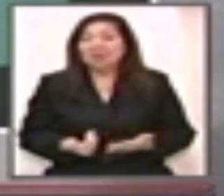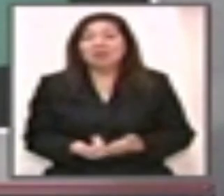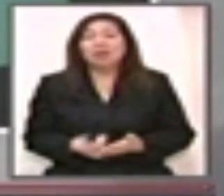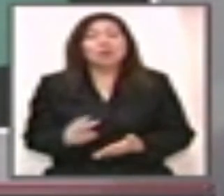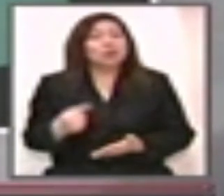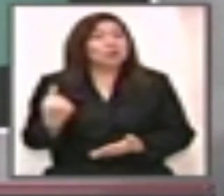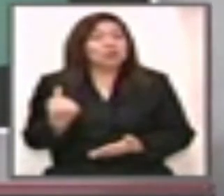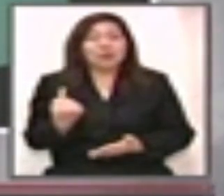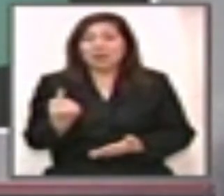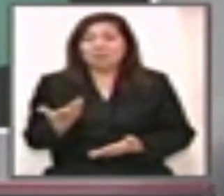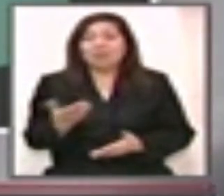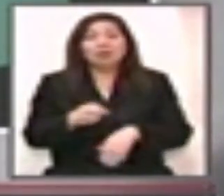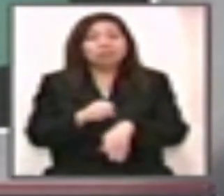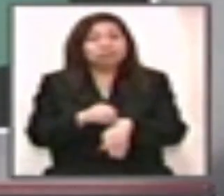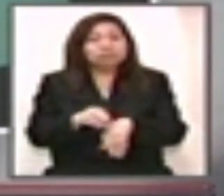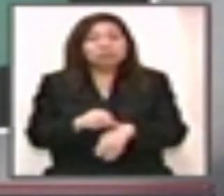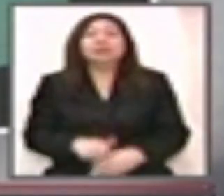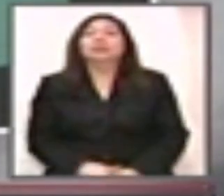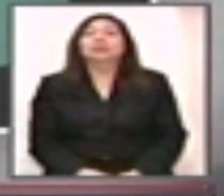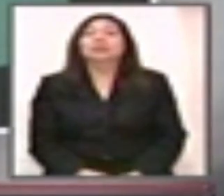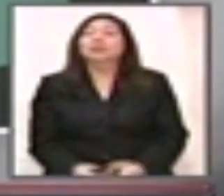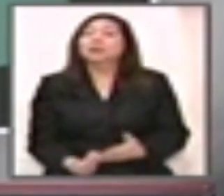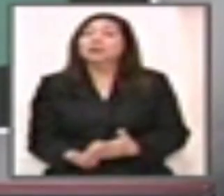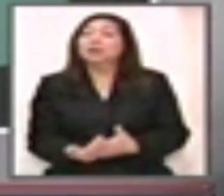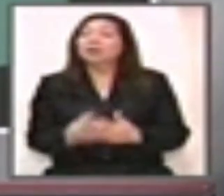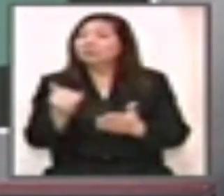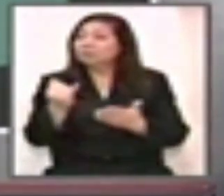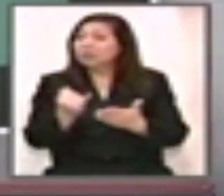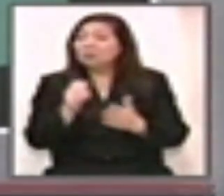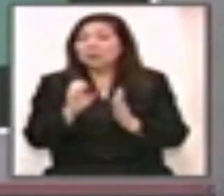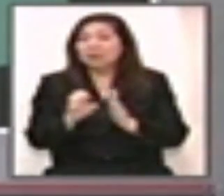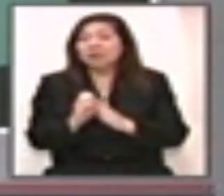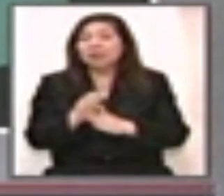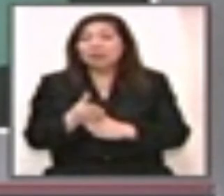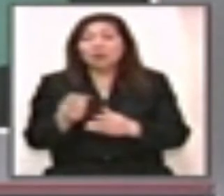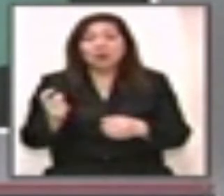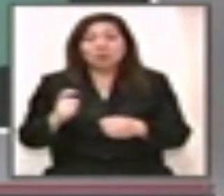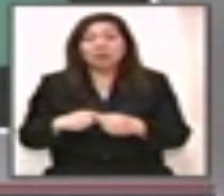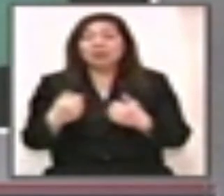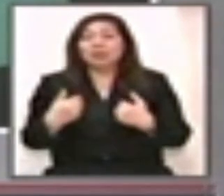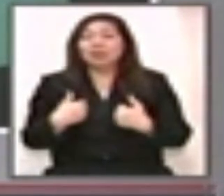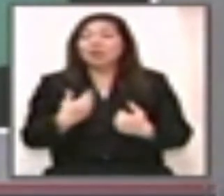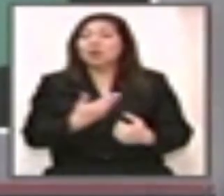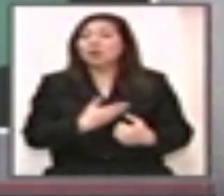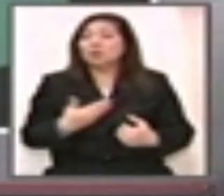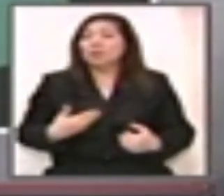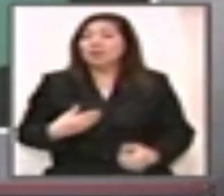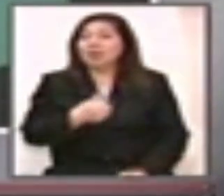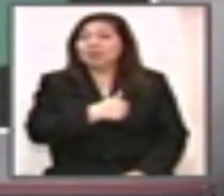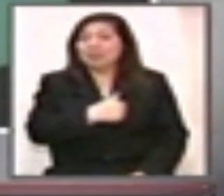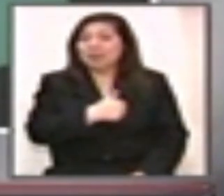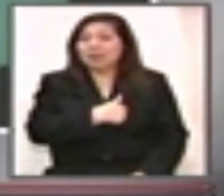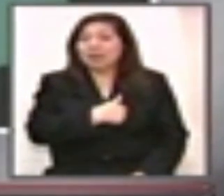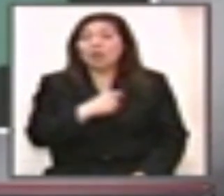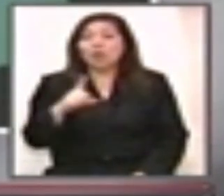no solamente capacitaciones, innovación en el diseño, por ejemplo, a través de un convenio que tenemos con el gobierno de Canadá y que el